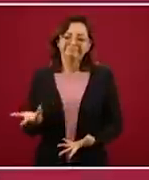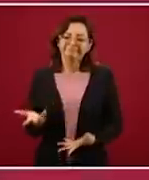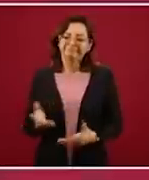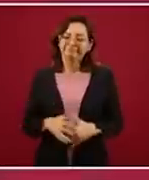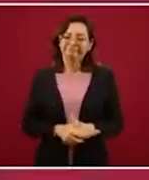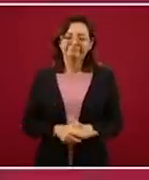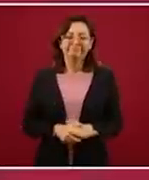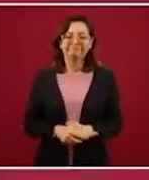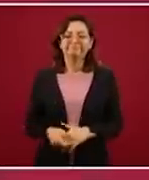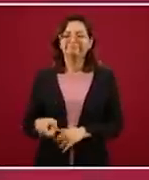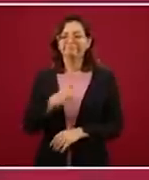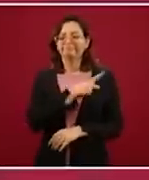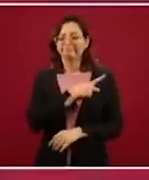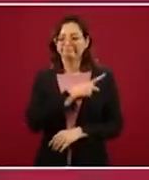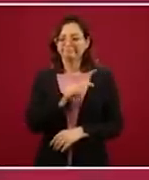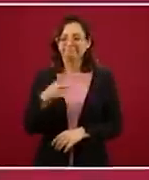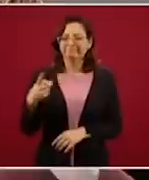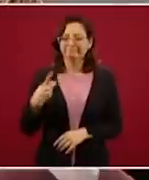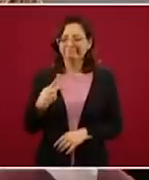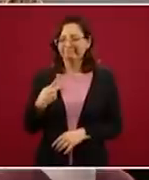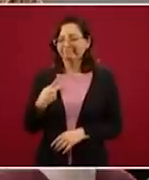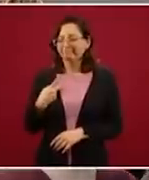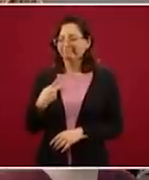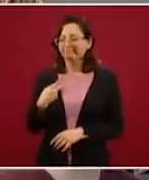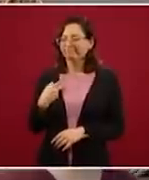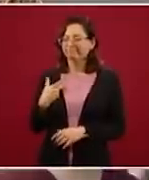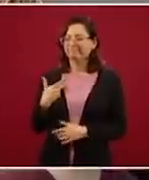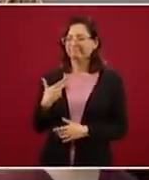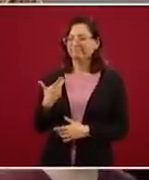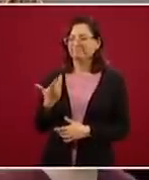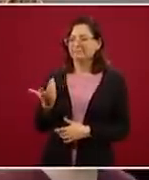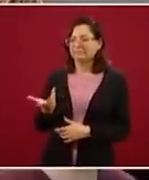hay que actuar pues con